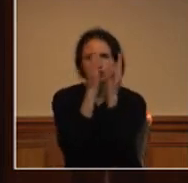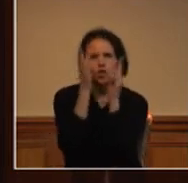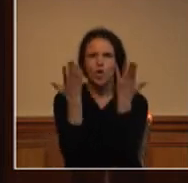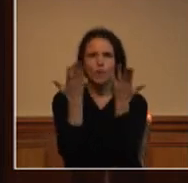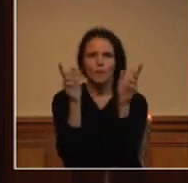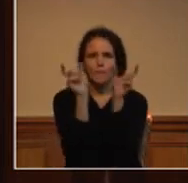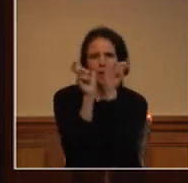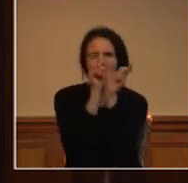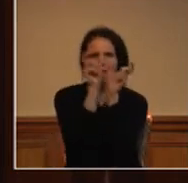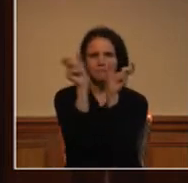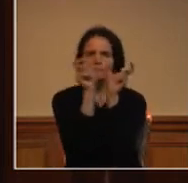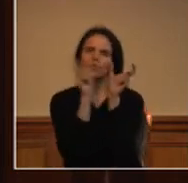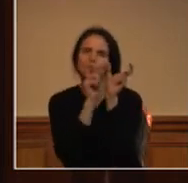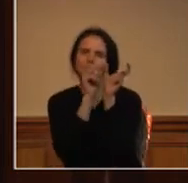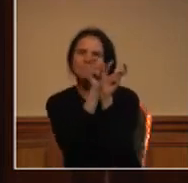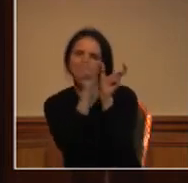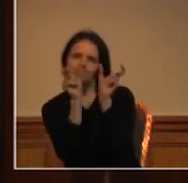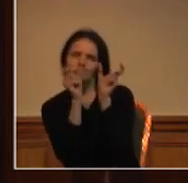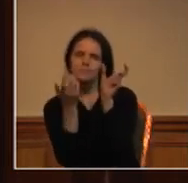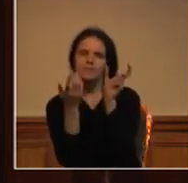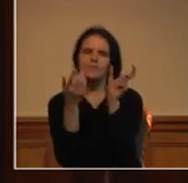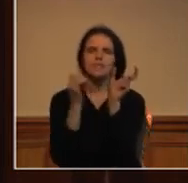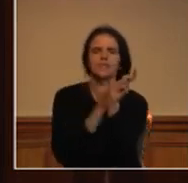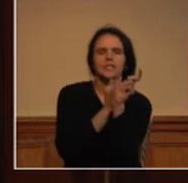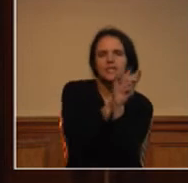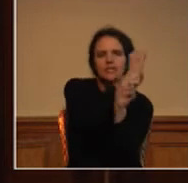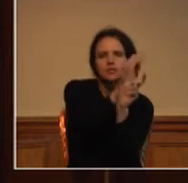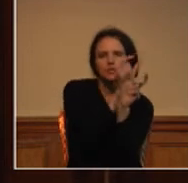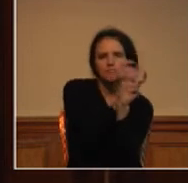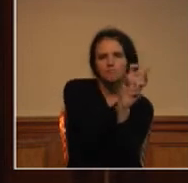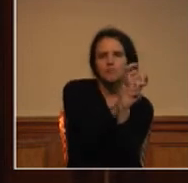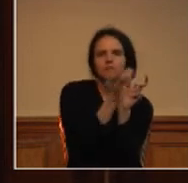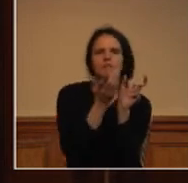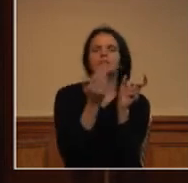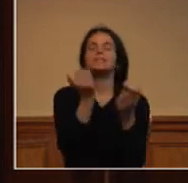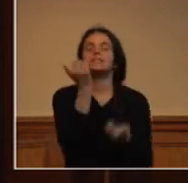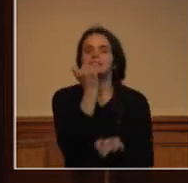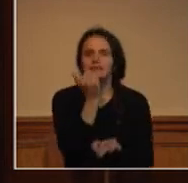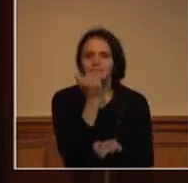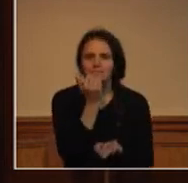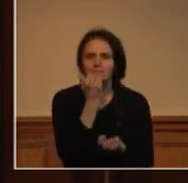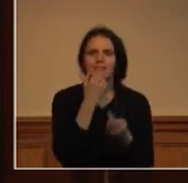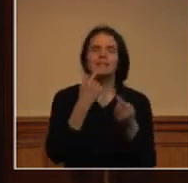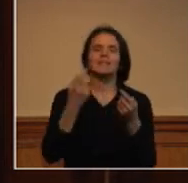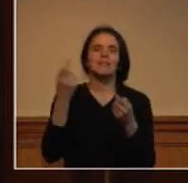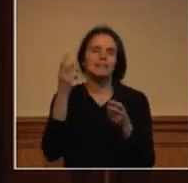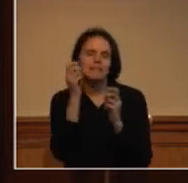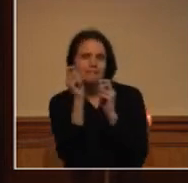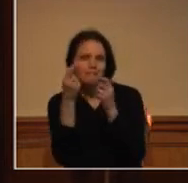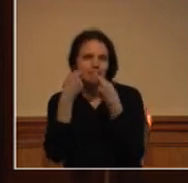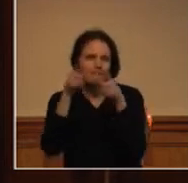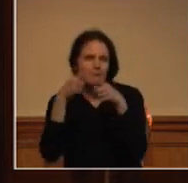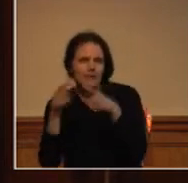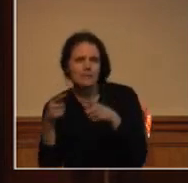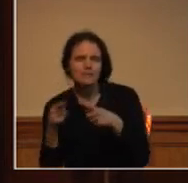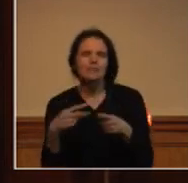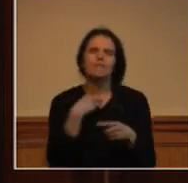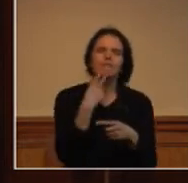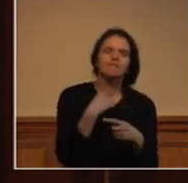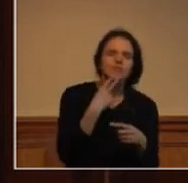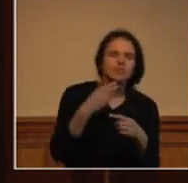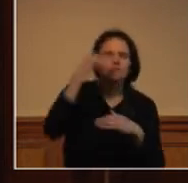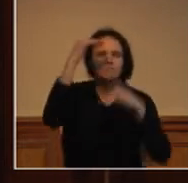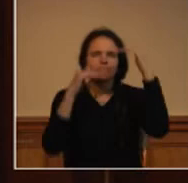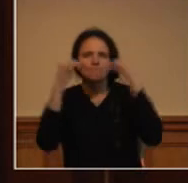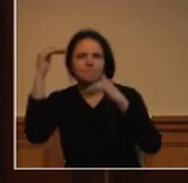segmentación, sonido final, sonido inicial, y en discriminación auditiva, tono, timbre y